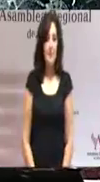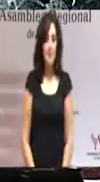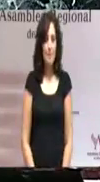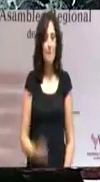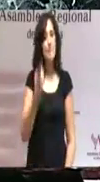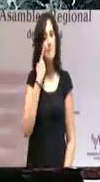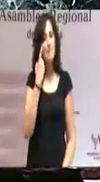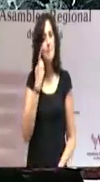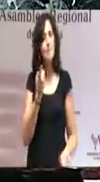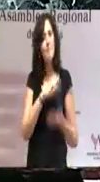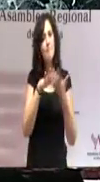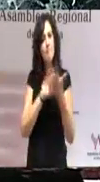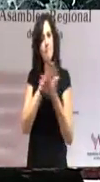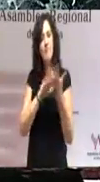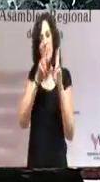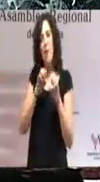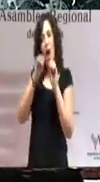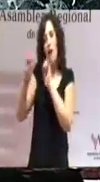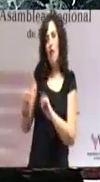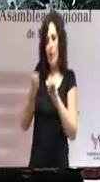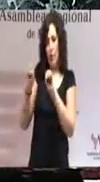Miren, han hablado de los aforamientos.